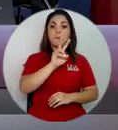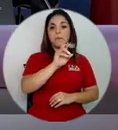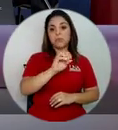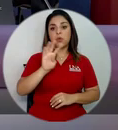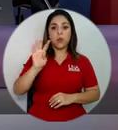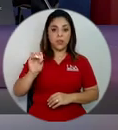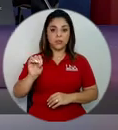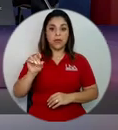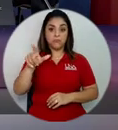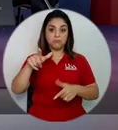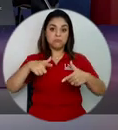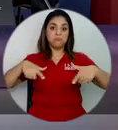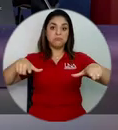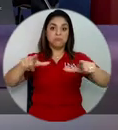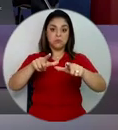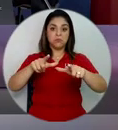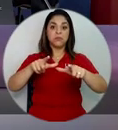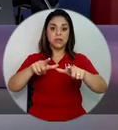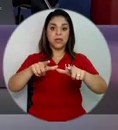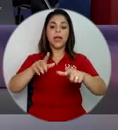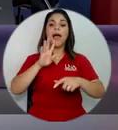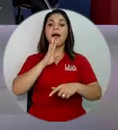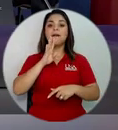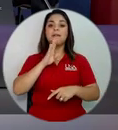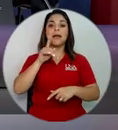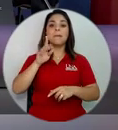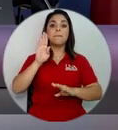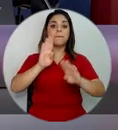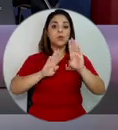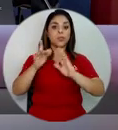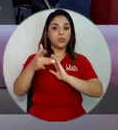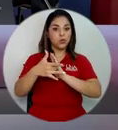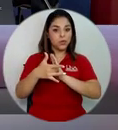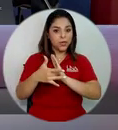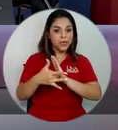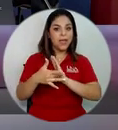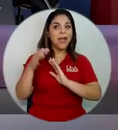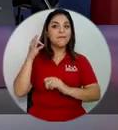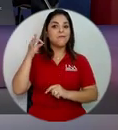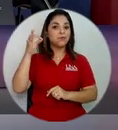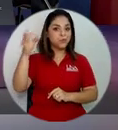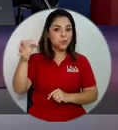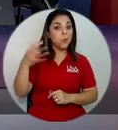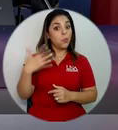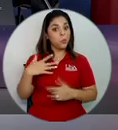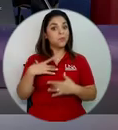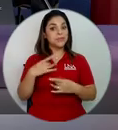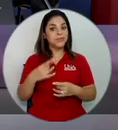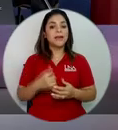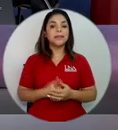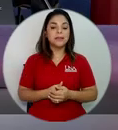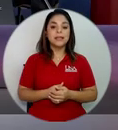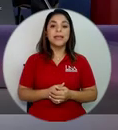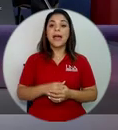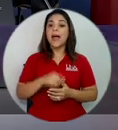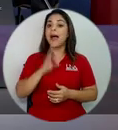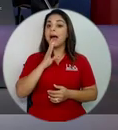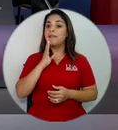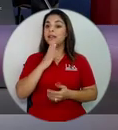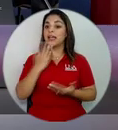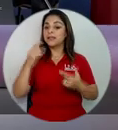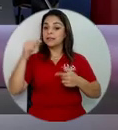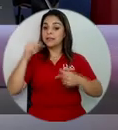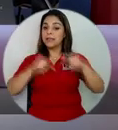occidente. Y se habla de ingenierías en industria biomédica y biotecnología. Claro, se habla de que